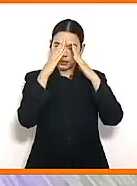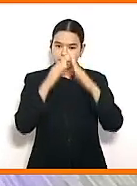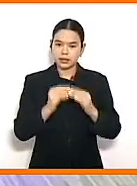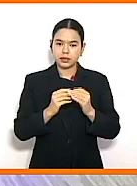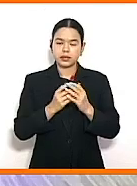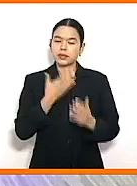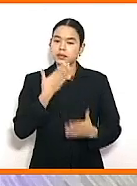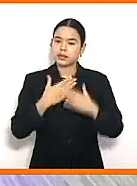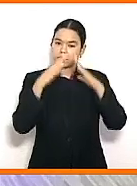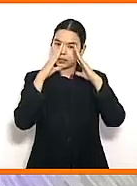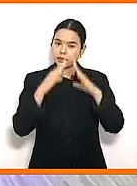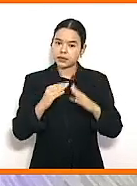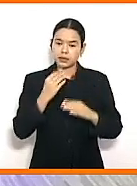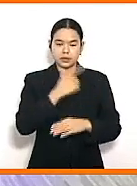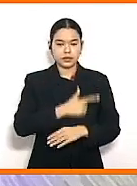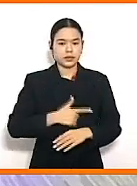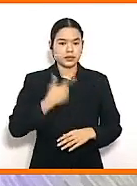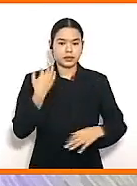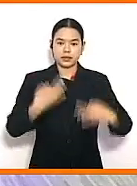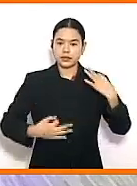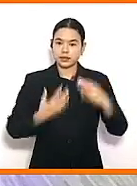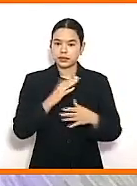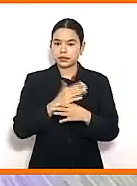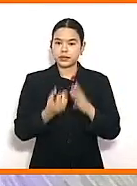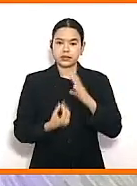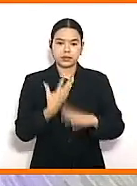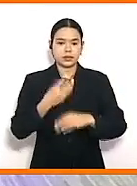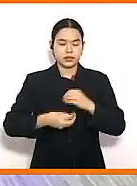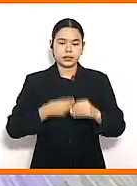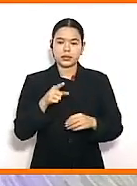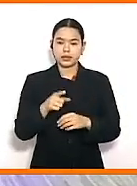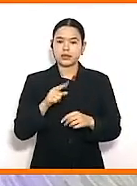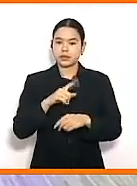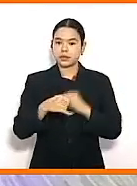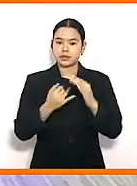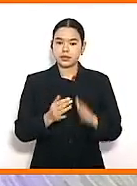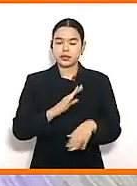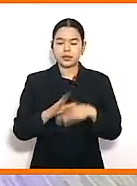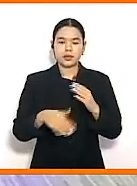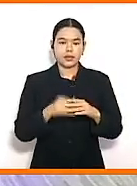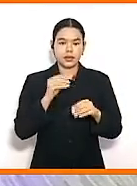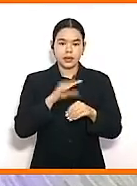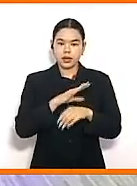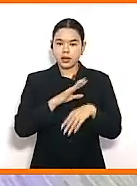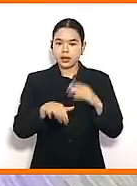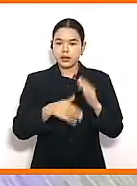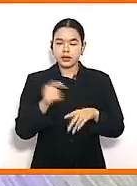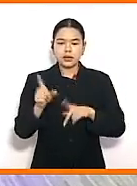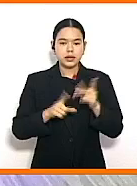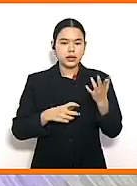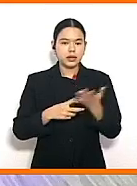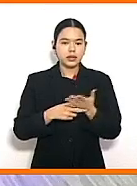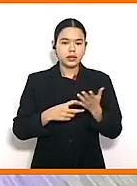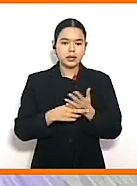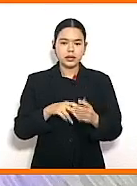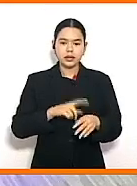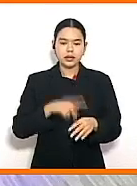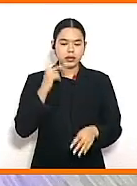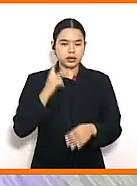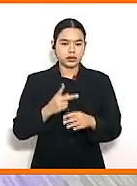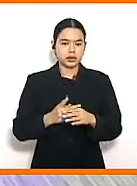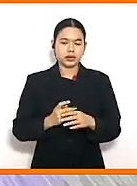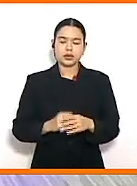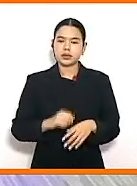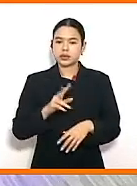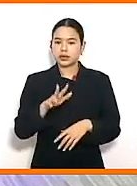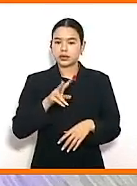Muy buenas noches, Marbella. Qué alegría compartir un sorteo con vos. Y a vos, jugador, te recomiendo que tengas esas jugadas en mano porque es momento de que conozcas